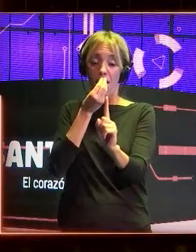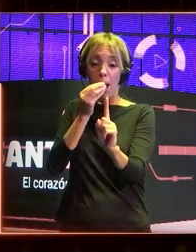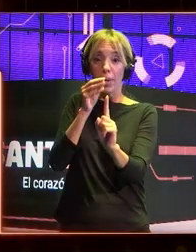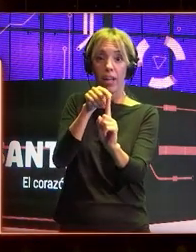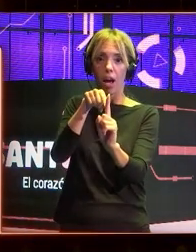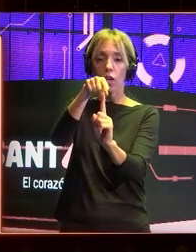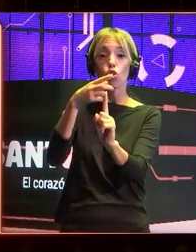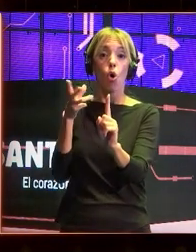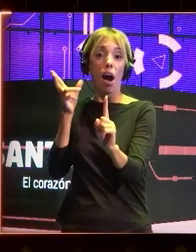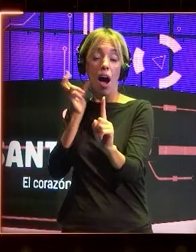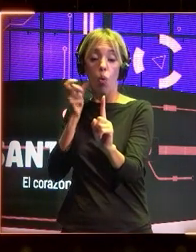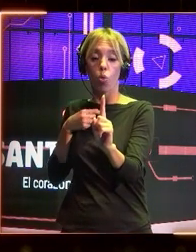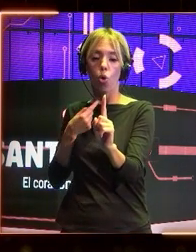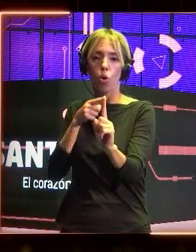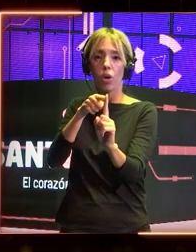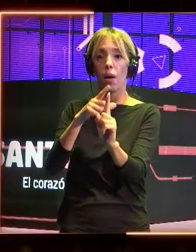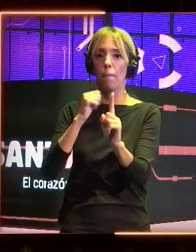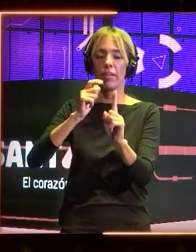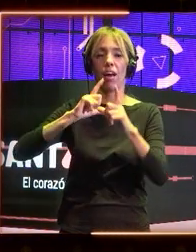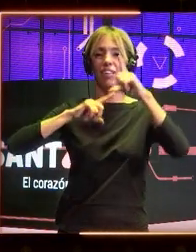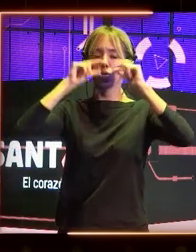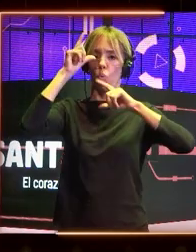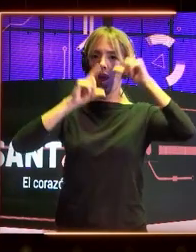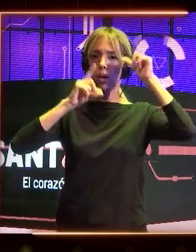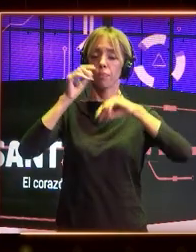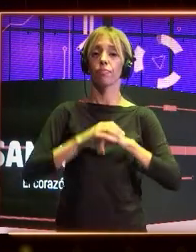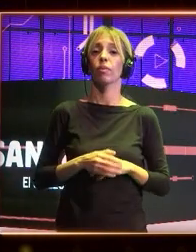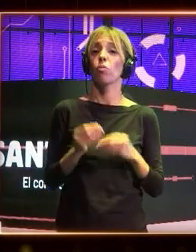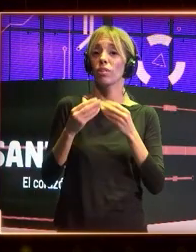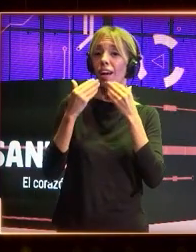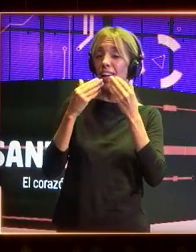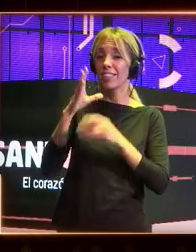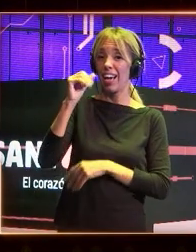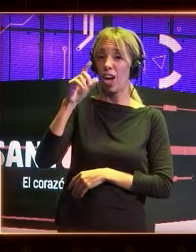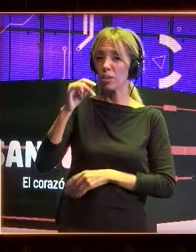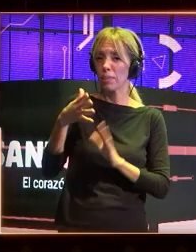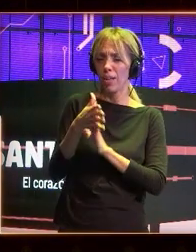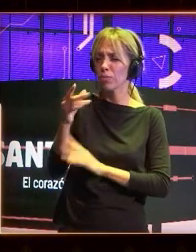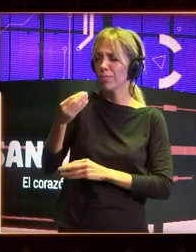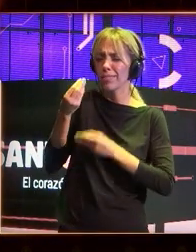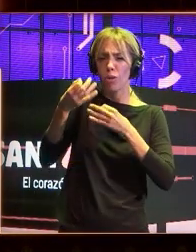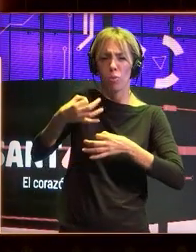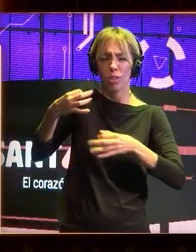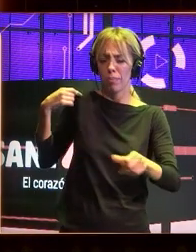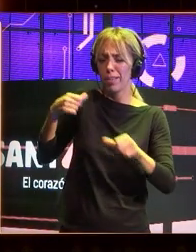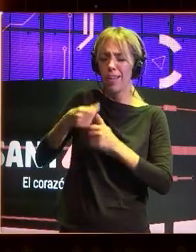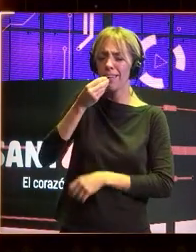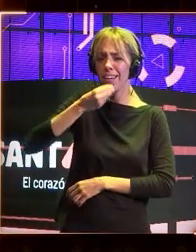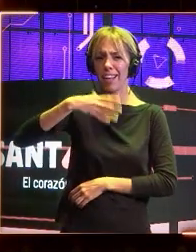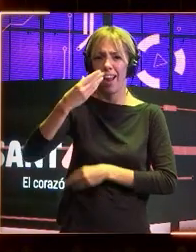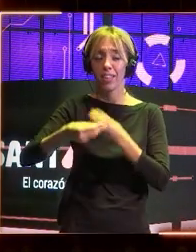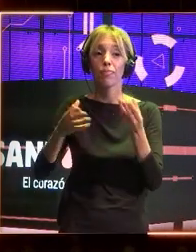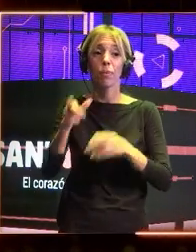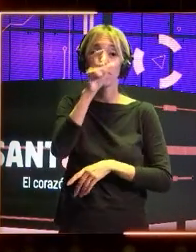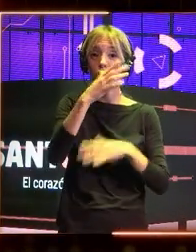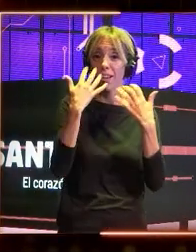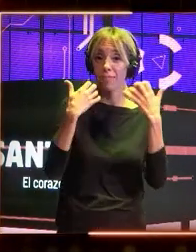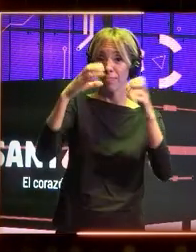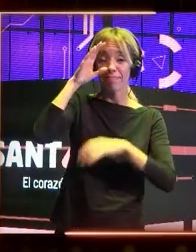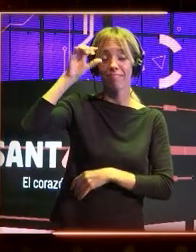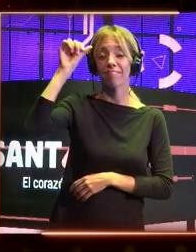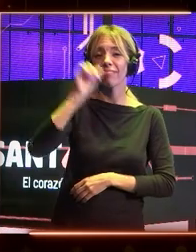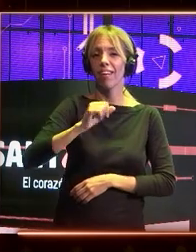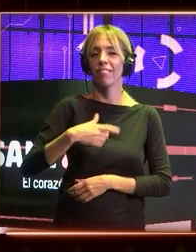audio que yo le he pasado muchas gracias por explicarlo Carlos lo hecho genial como siempre y bueno a la audiencia que nos está